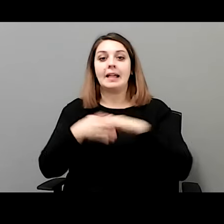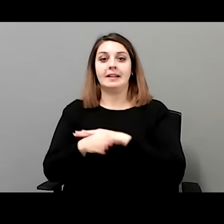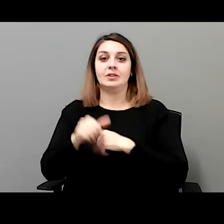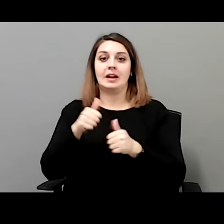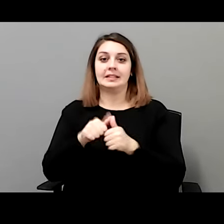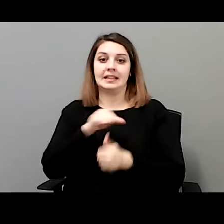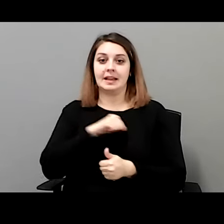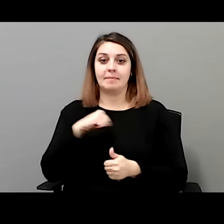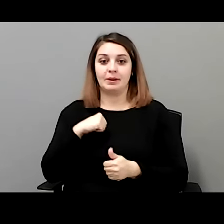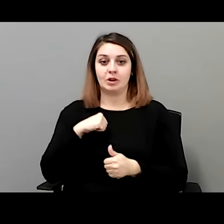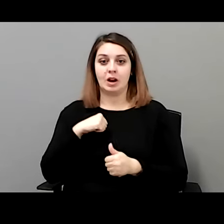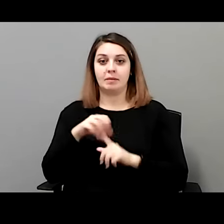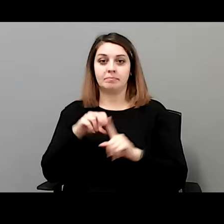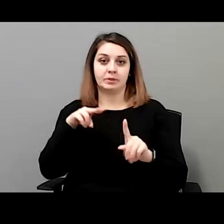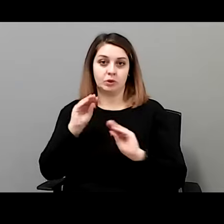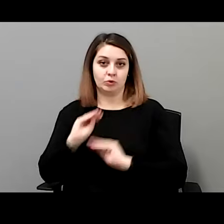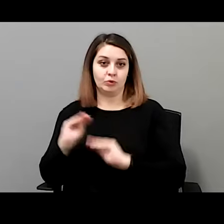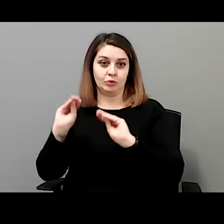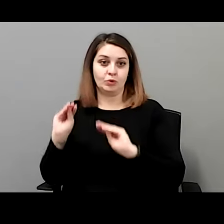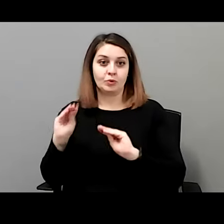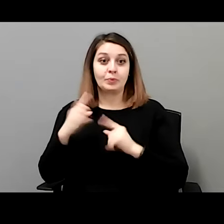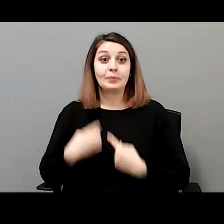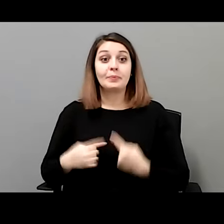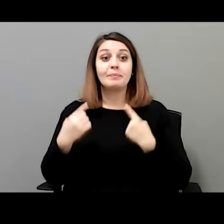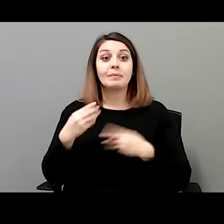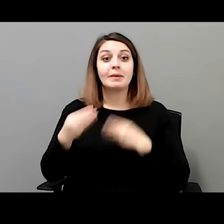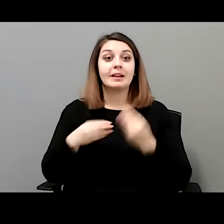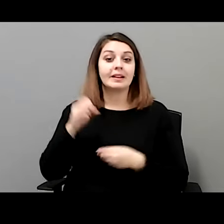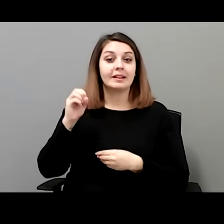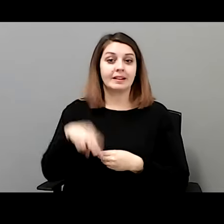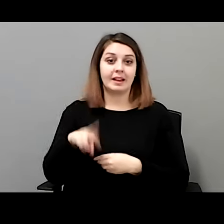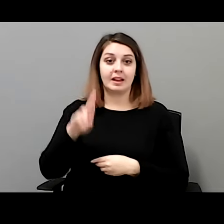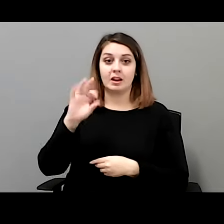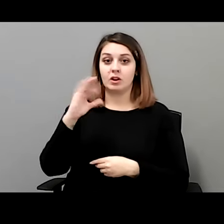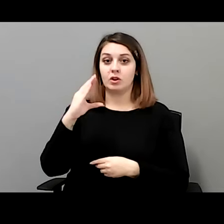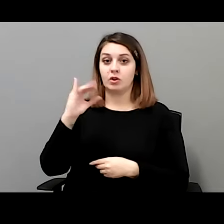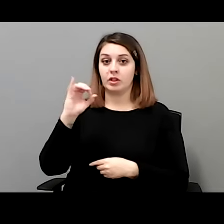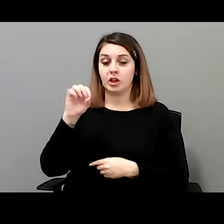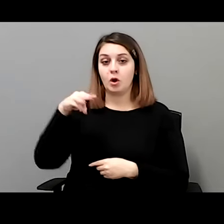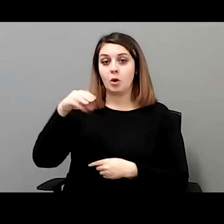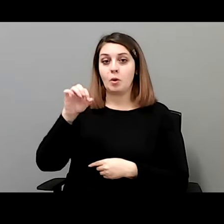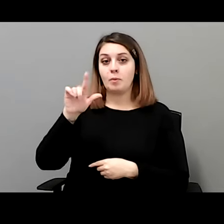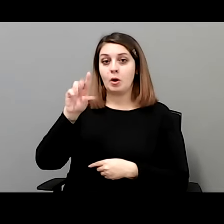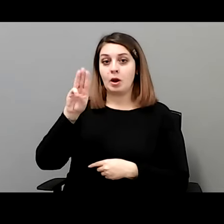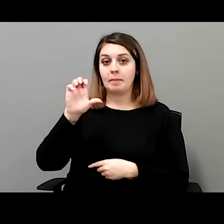personal desde su óptica personal. La primera en hacerlo va a ser Rocío Molpeceres Olea.